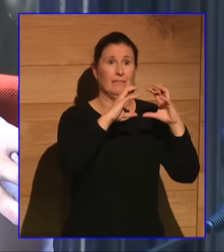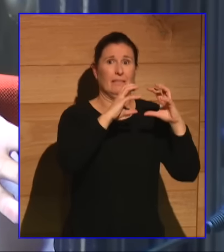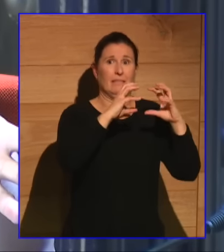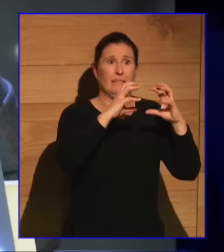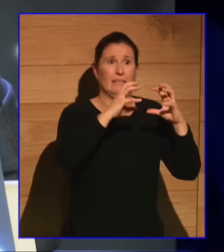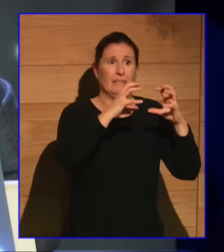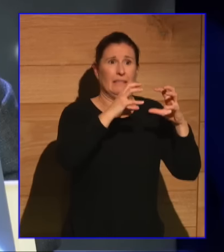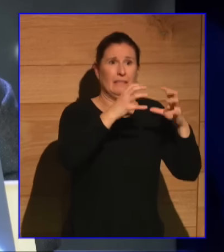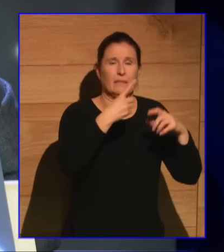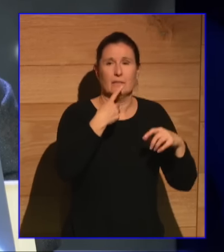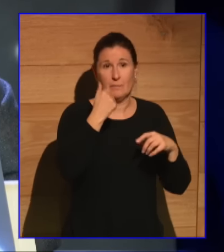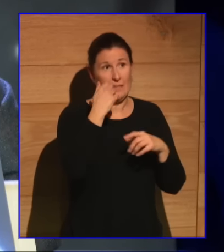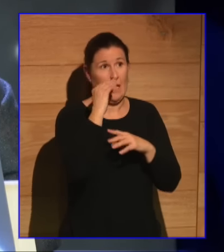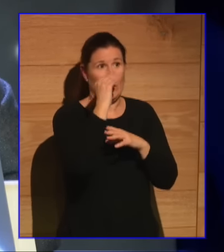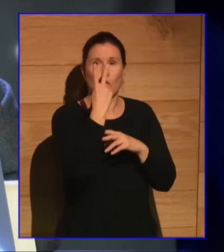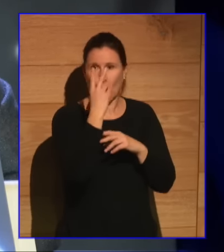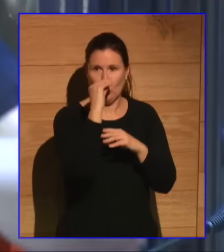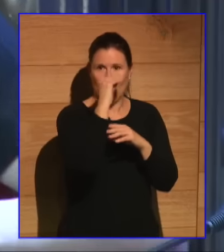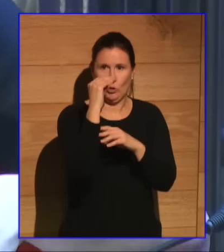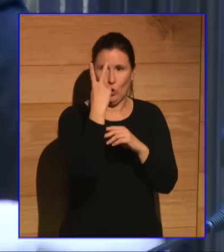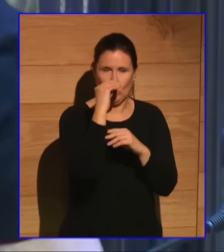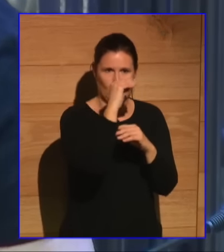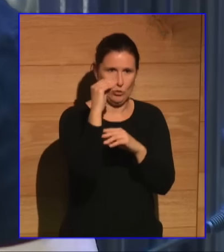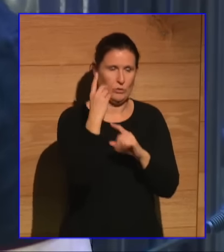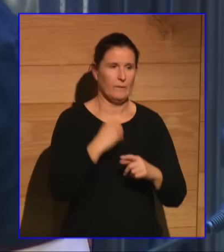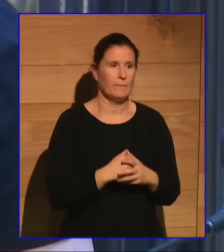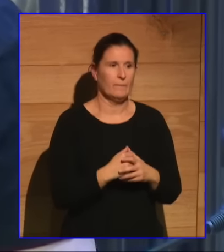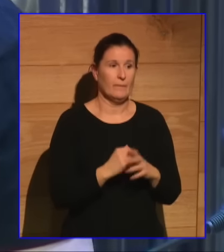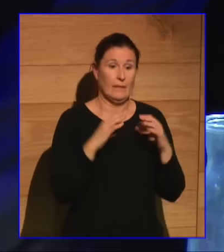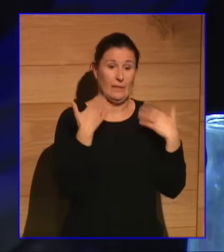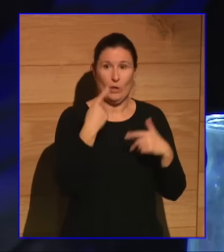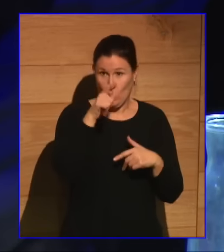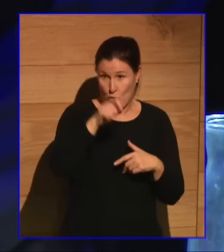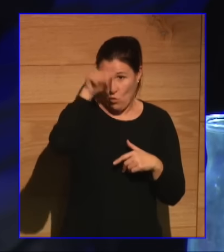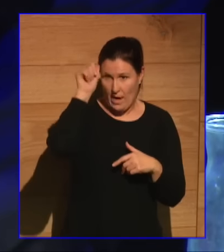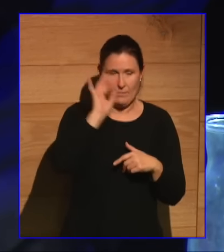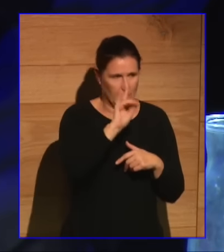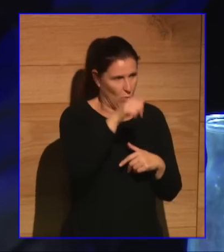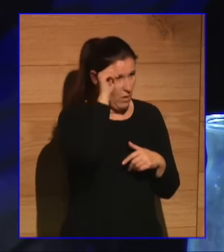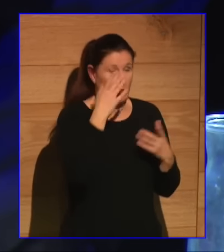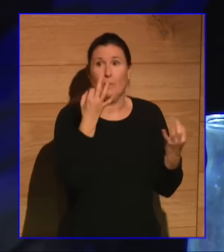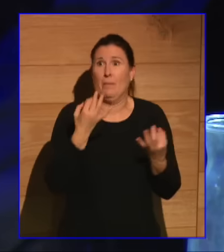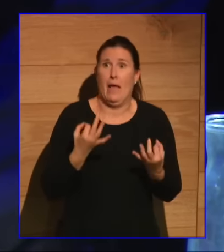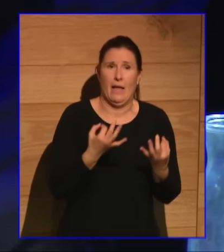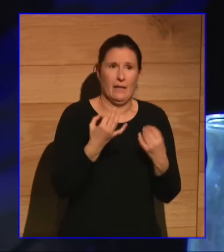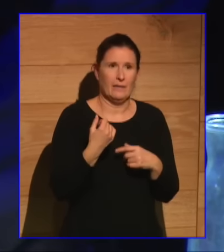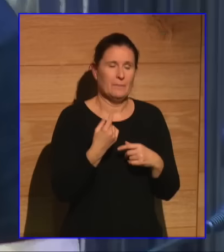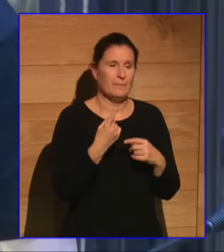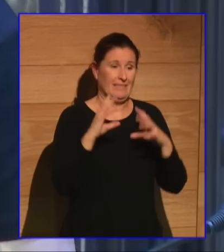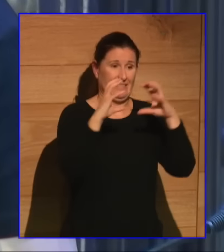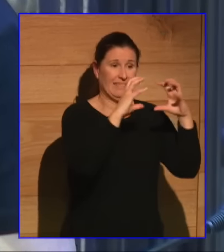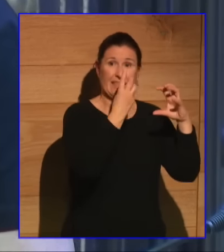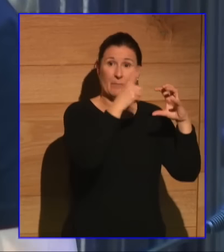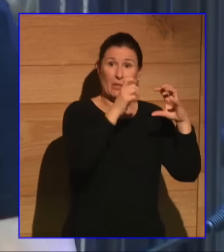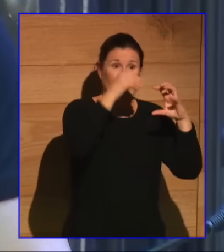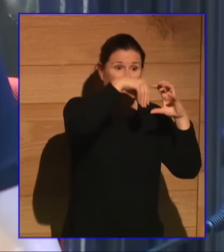si hay un tiranosaurio cerca. Dos tiranosaurios cerca, concretamente. Dos. Y entonces las dos. Y un calvo. Eso es, la caravana. ¿Qué puede pasar? La caravana doble con tres